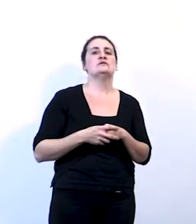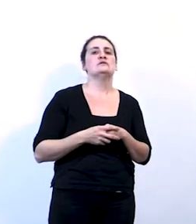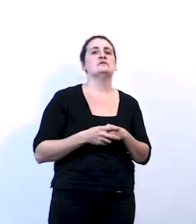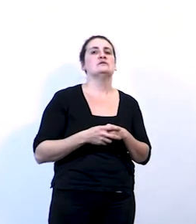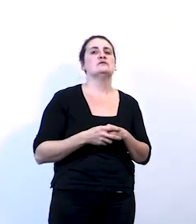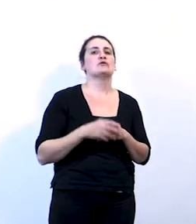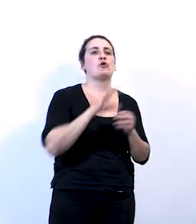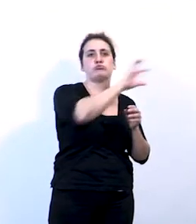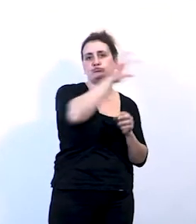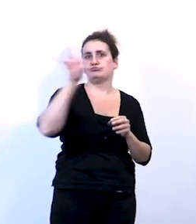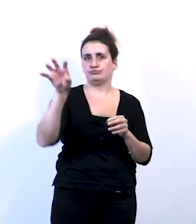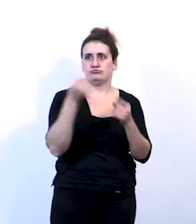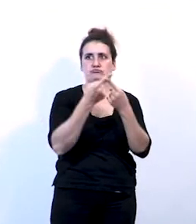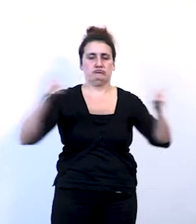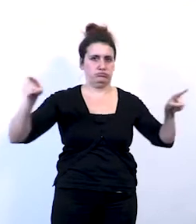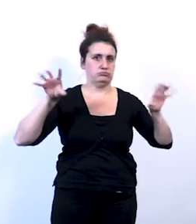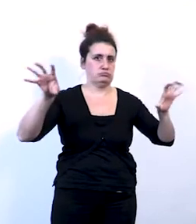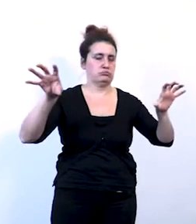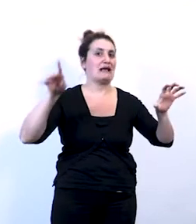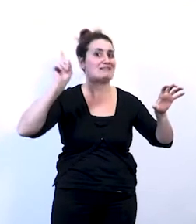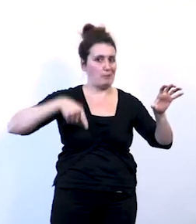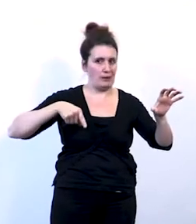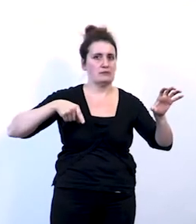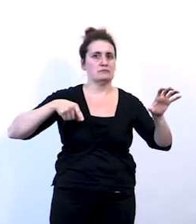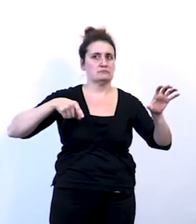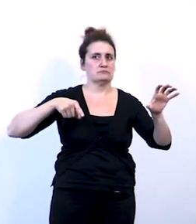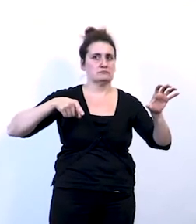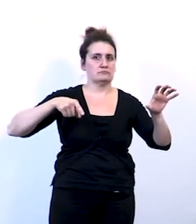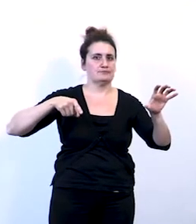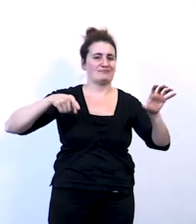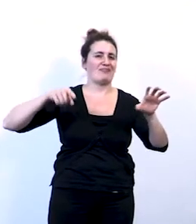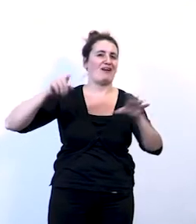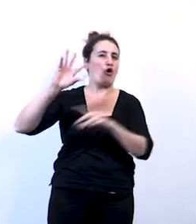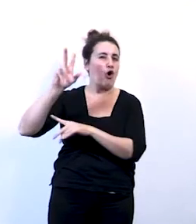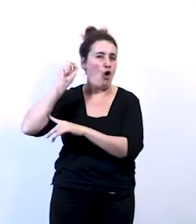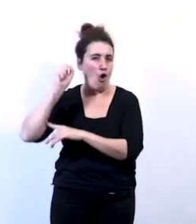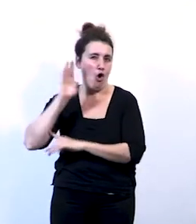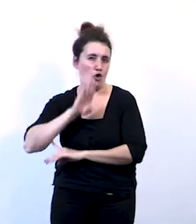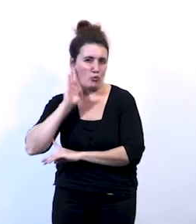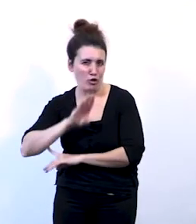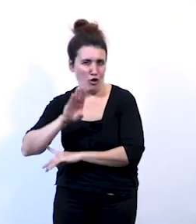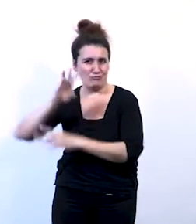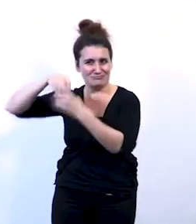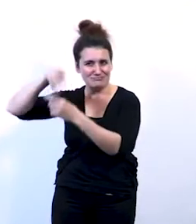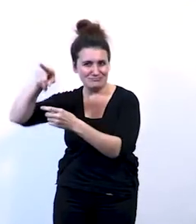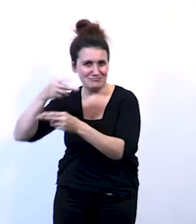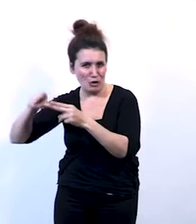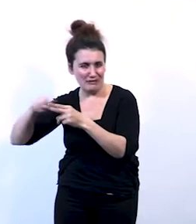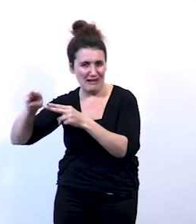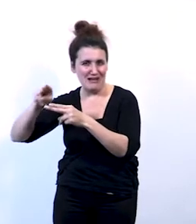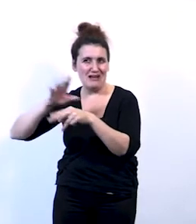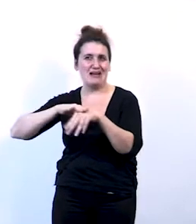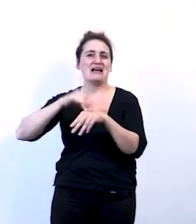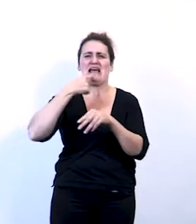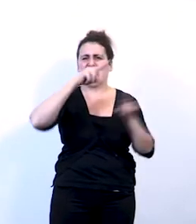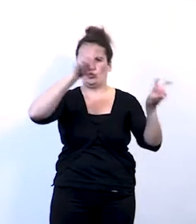dos estamentos en los que también se están produciendo casos de corrupción que han sido titular de vez en cuando, pero que solo han servido